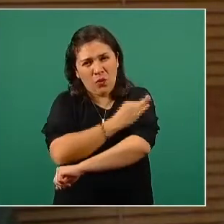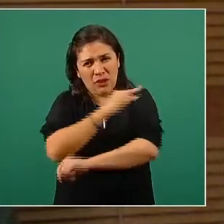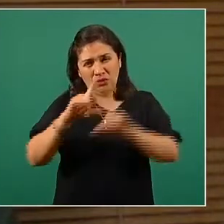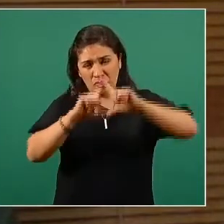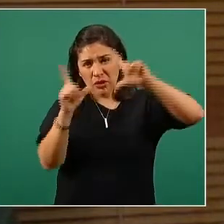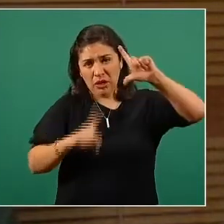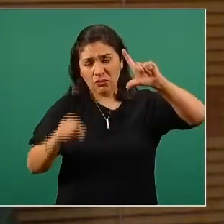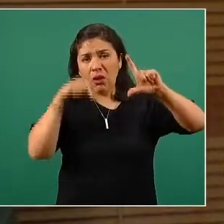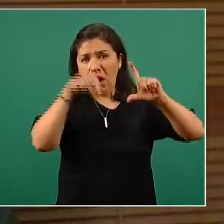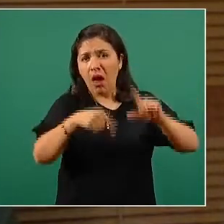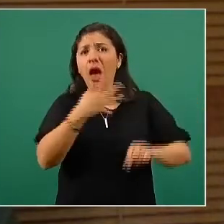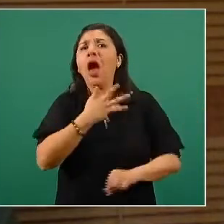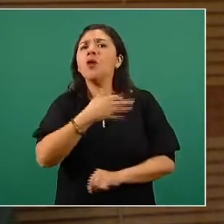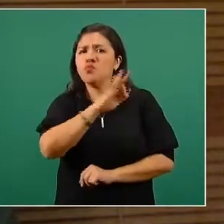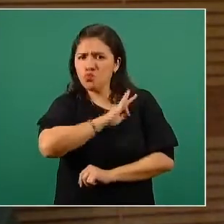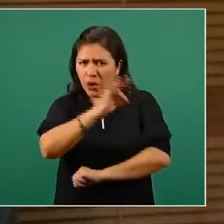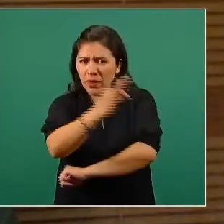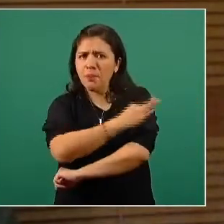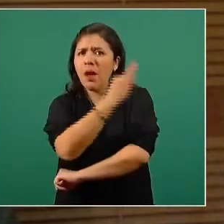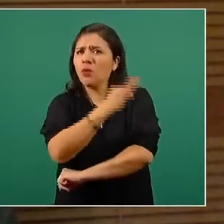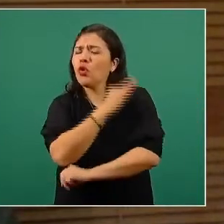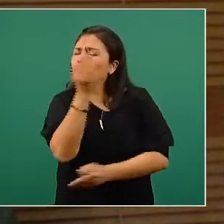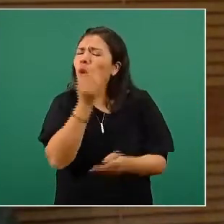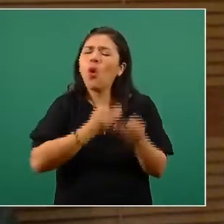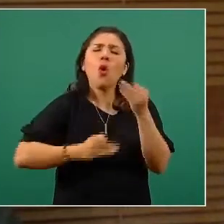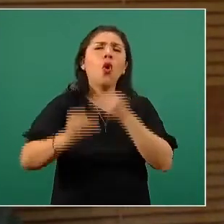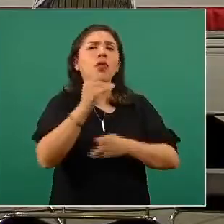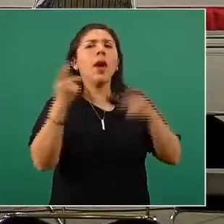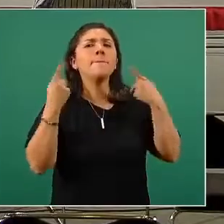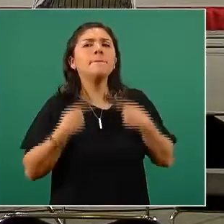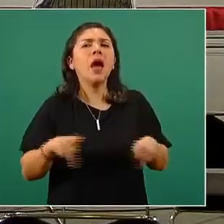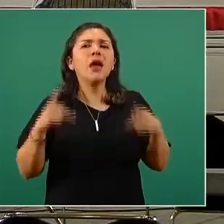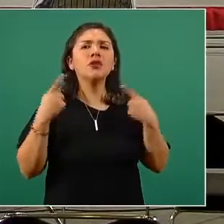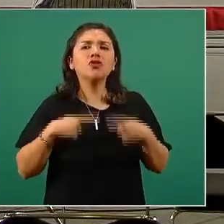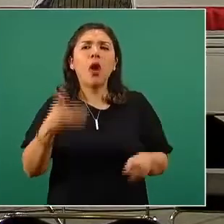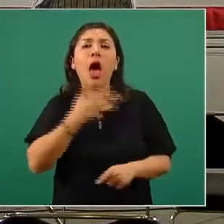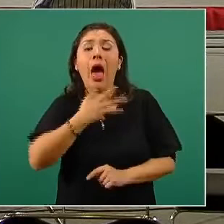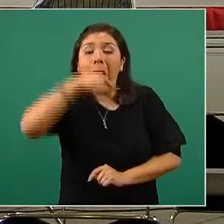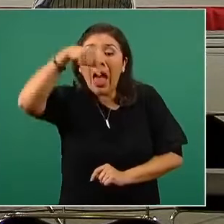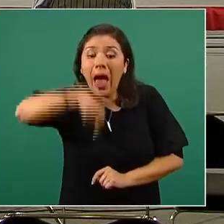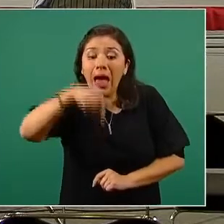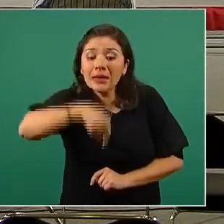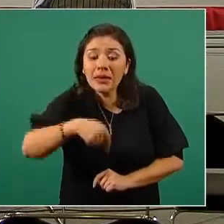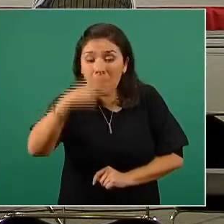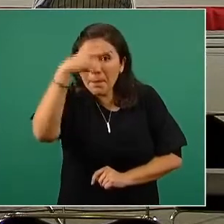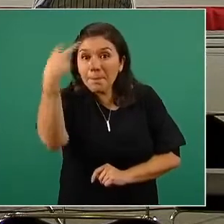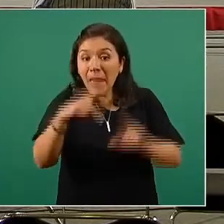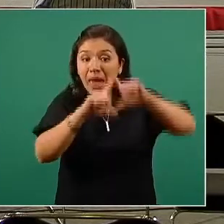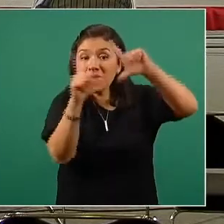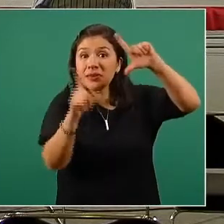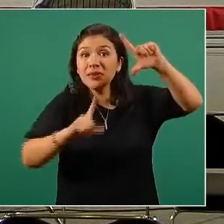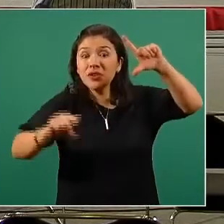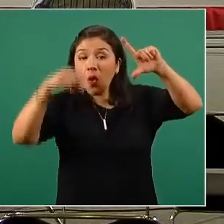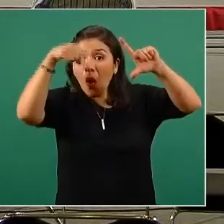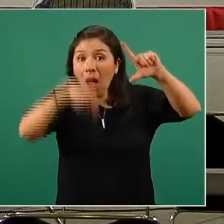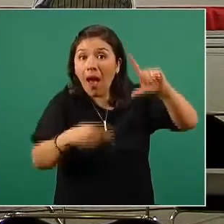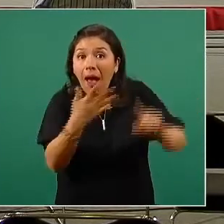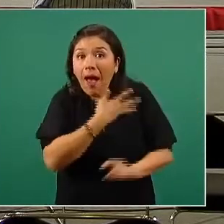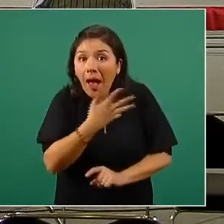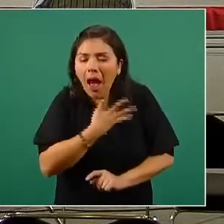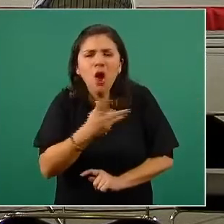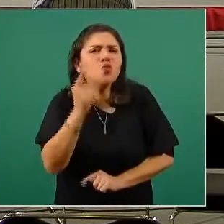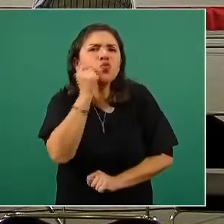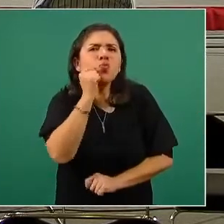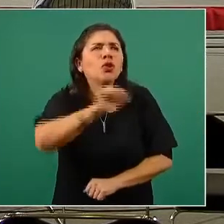incluye el vacunar a toda persona que está en el territorio, independientemente de su